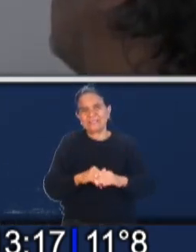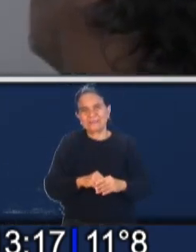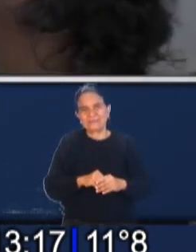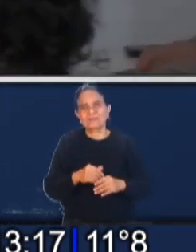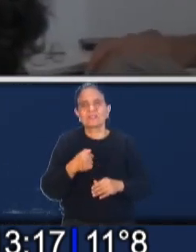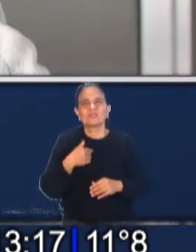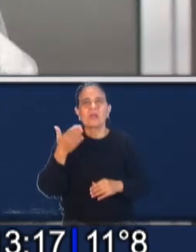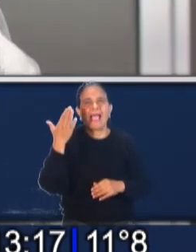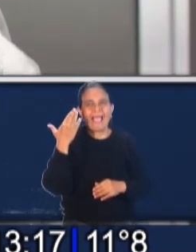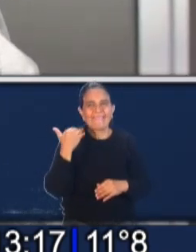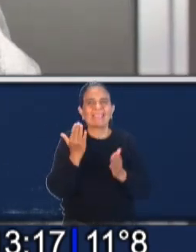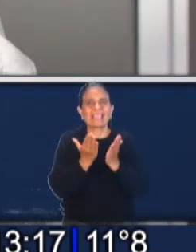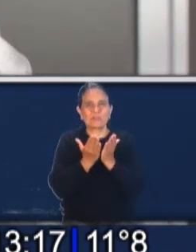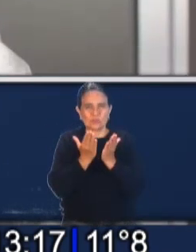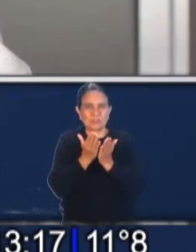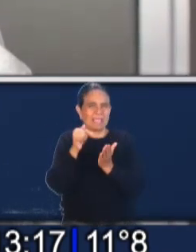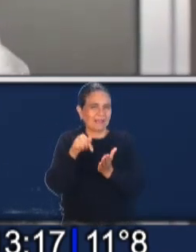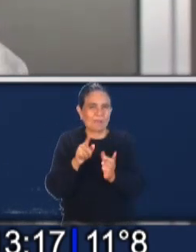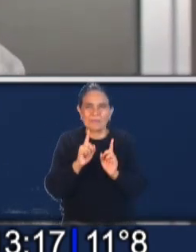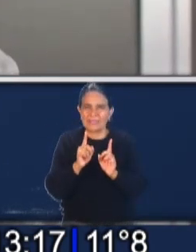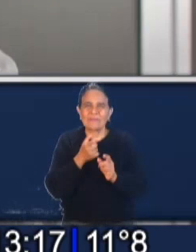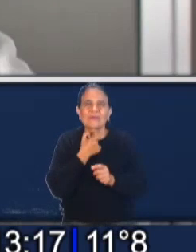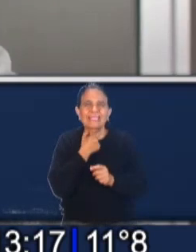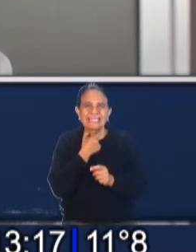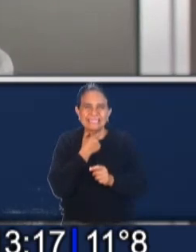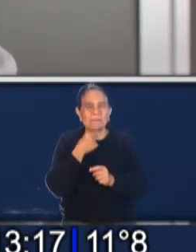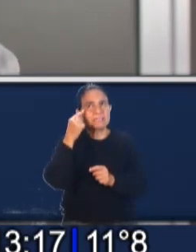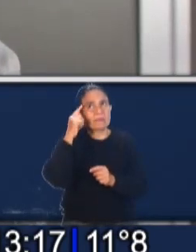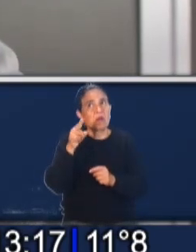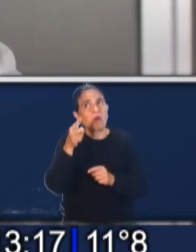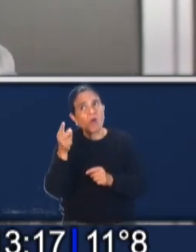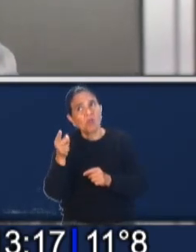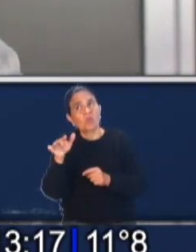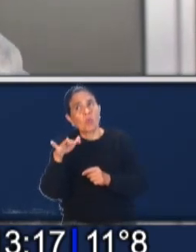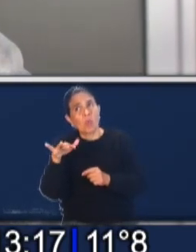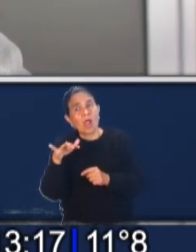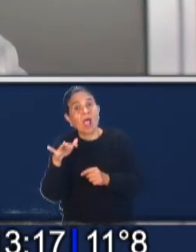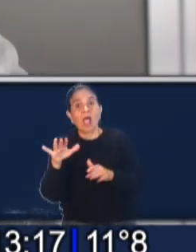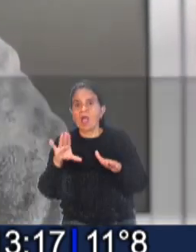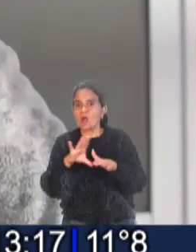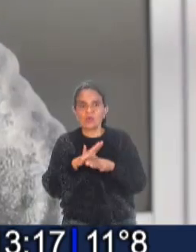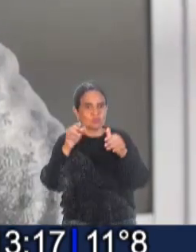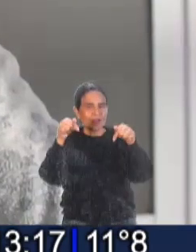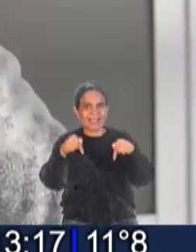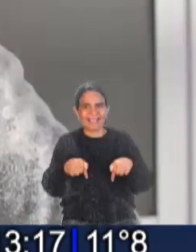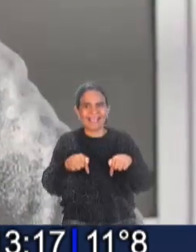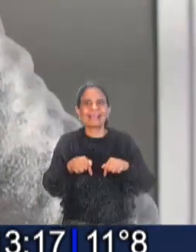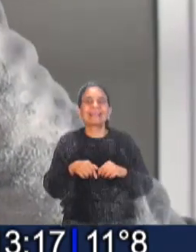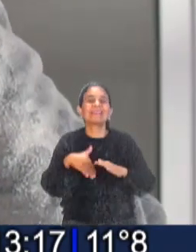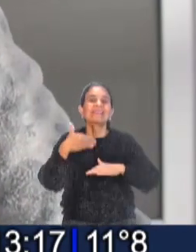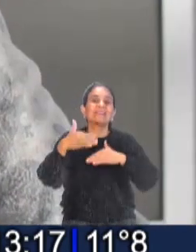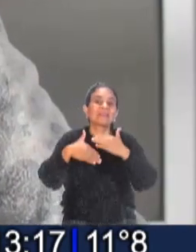ya tenía pensado hacer otros cursos por otro lado. Y bueno, justo apareció esto que además tiene una